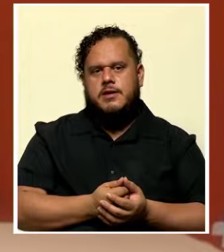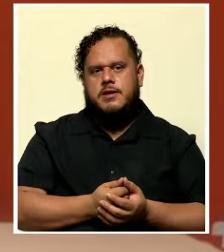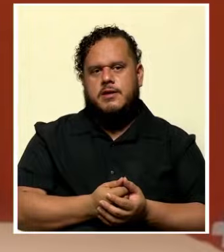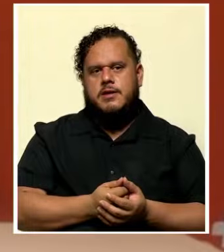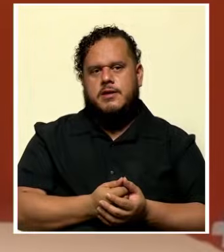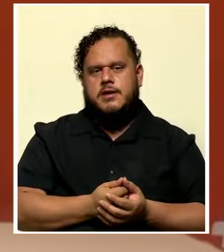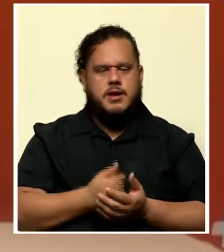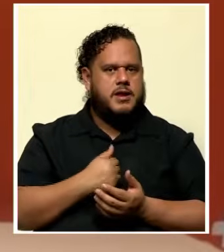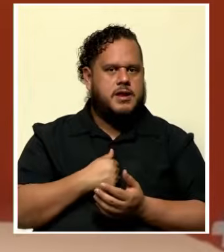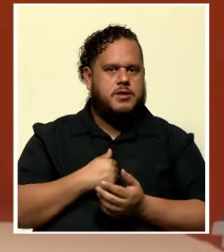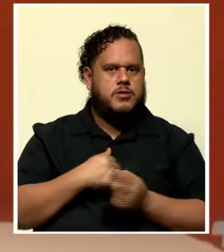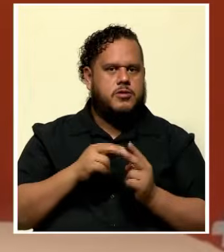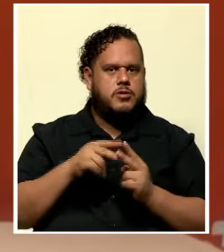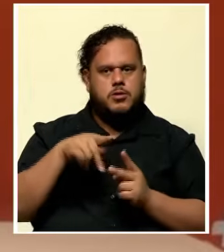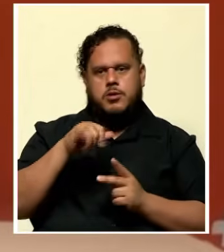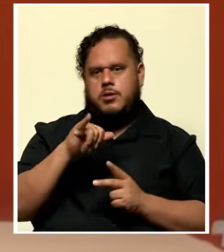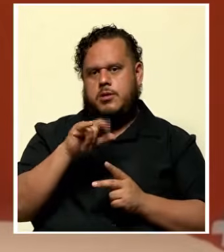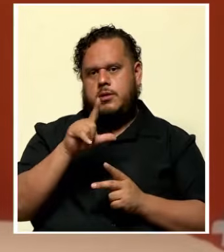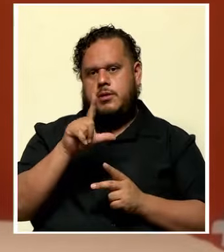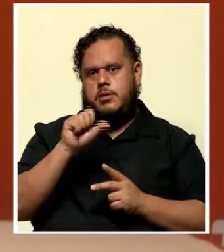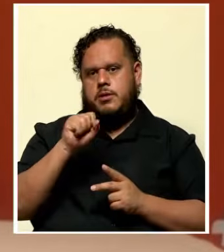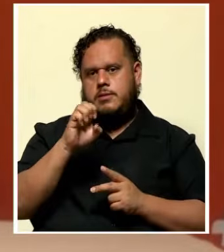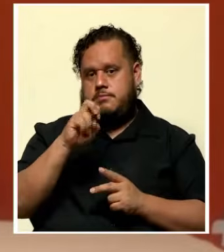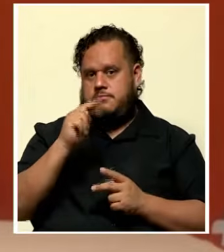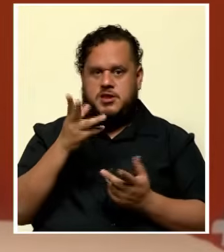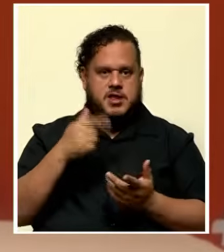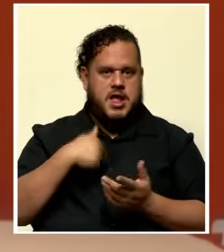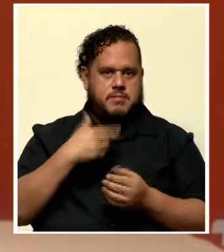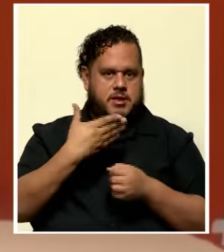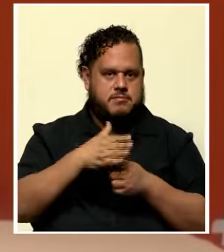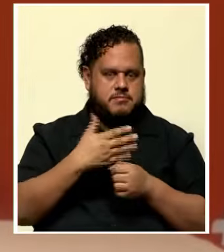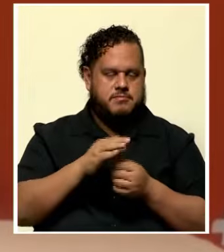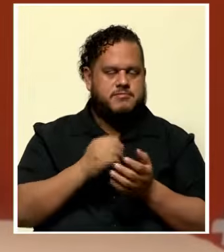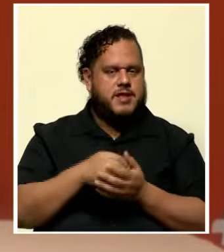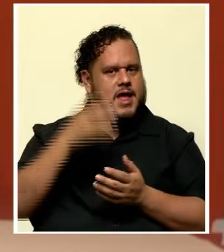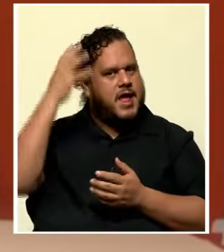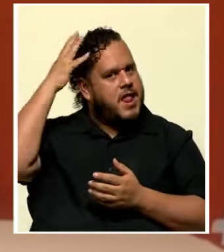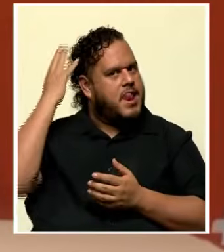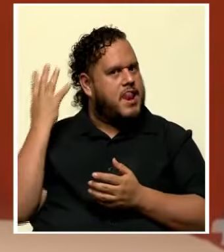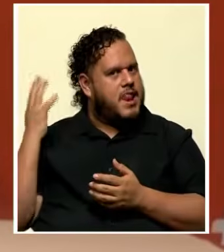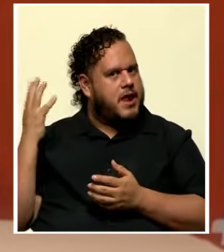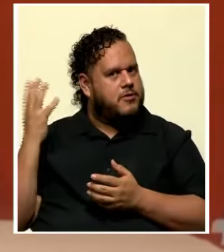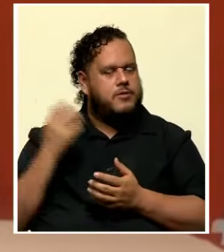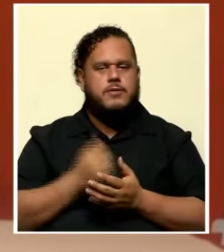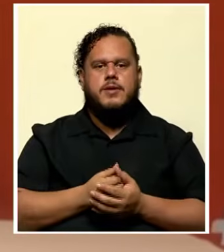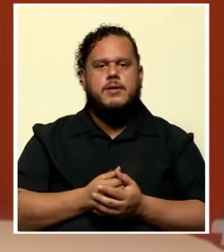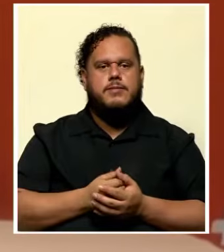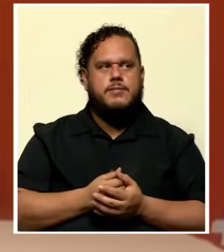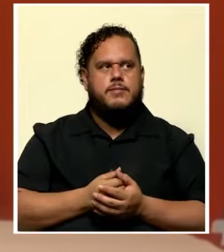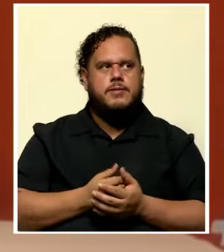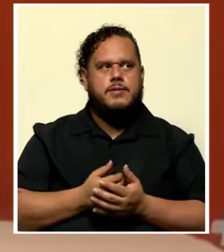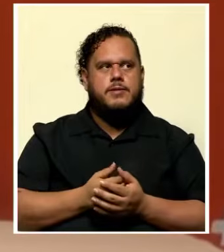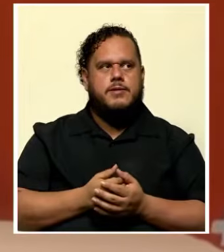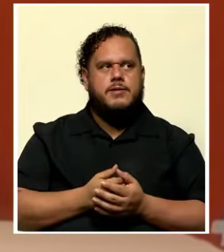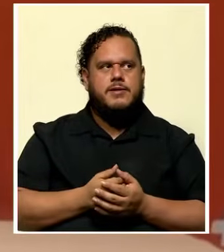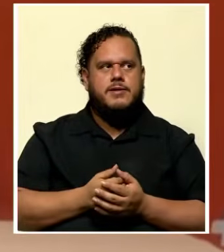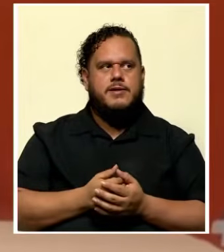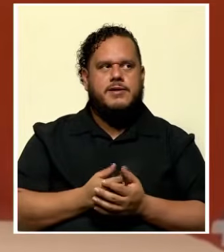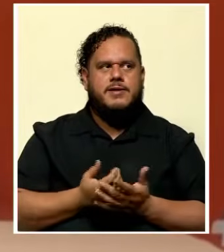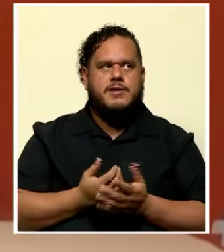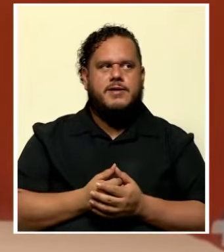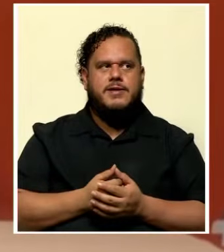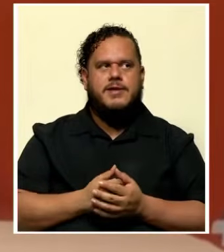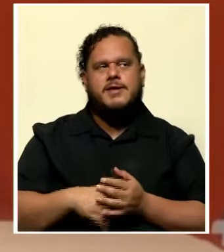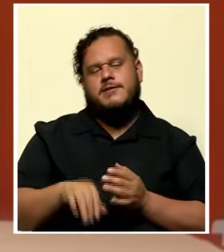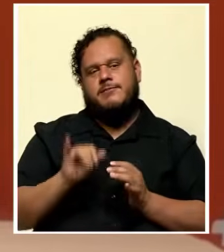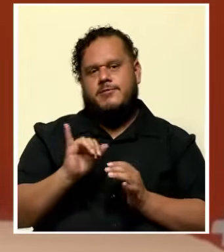La que yo tomo es Pilsen, bien fría. La rubia, entonces. ¿La Pilsen es la rubia? Sí, es la rubia. Ah, ok.